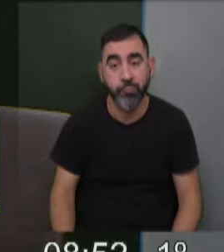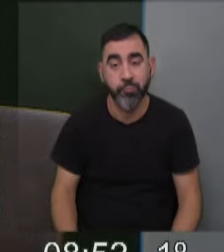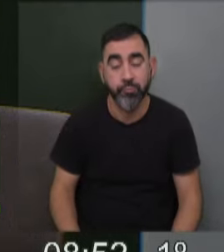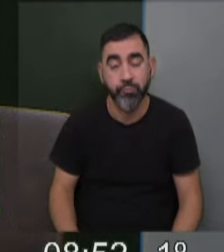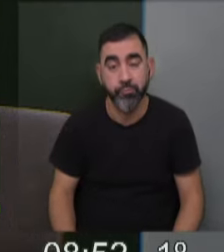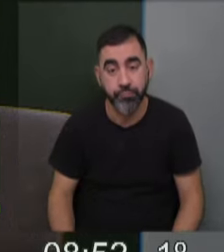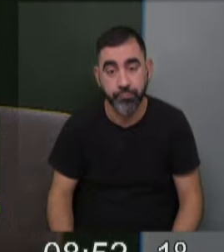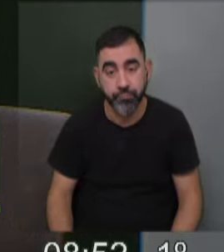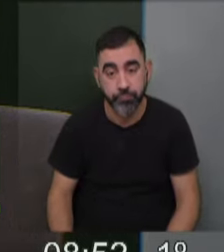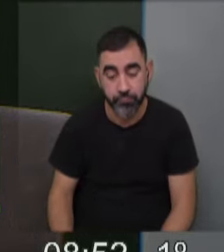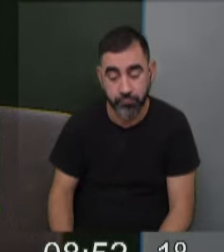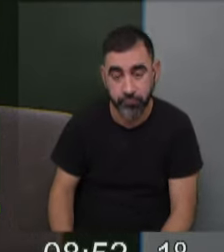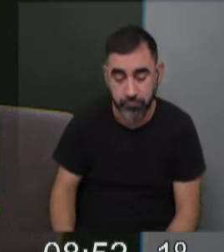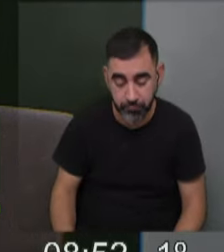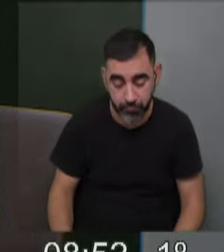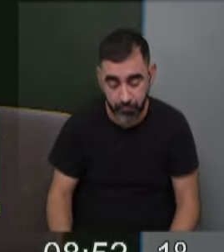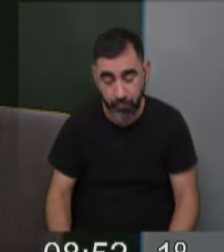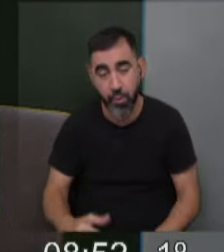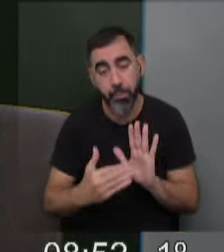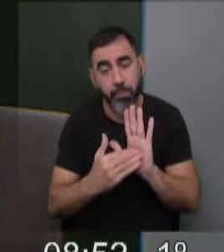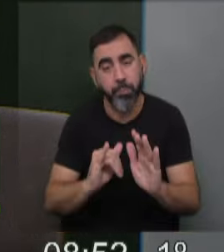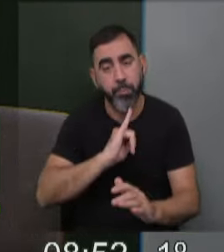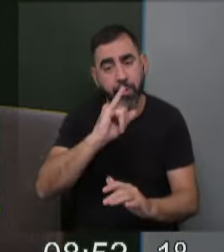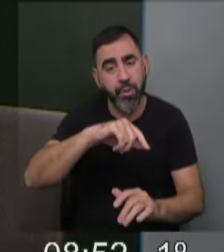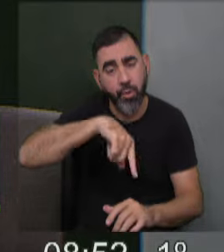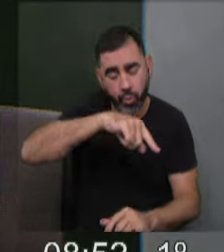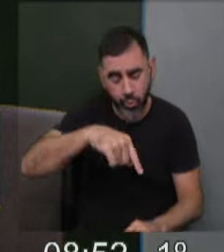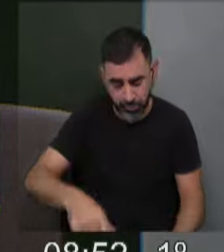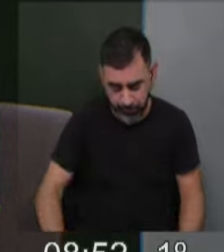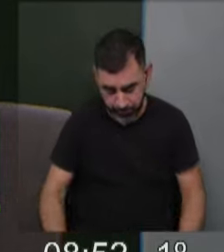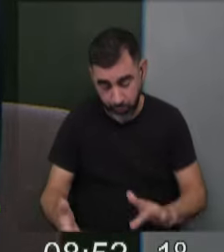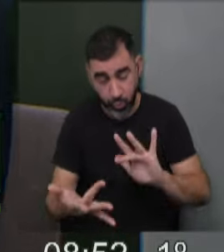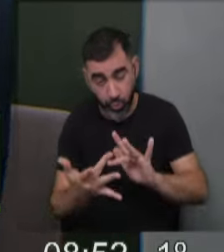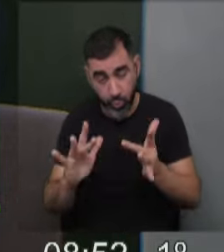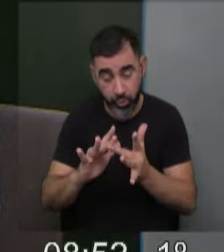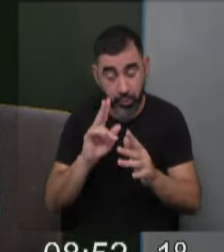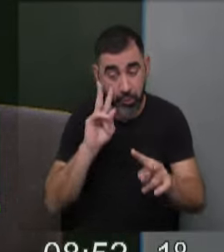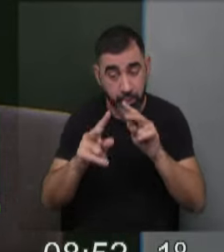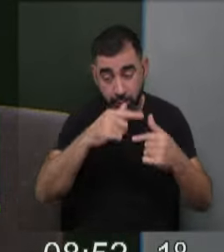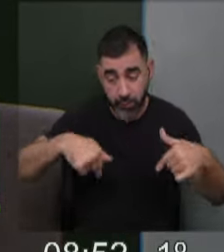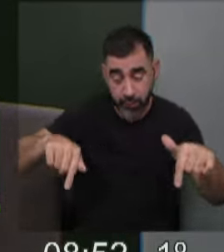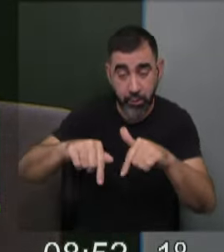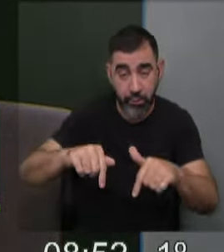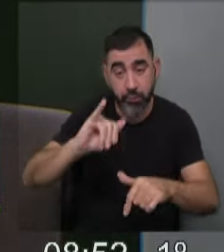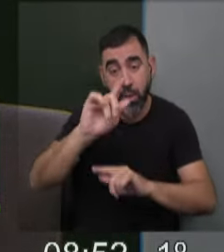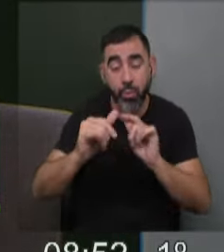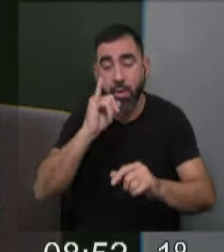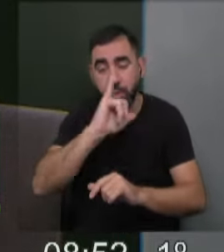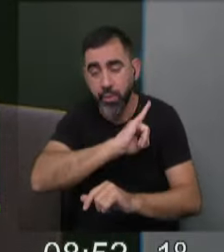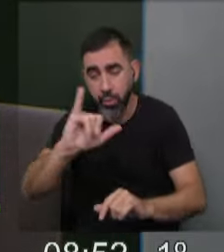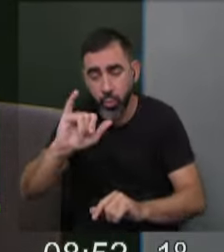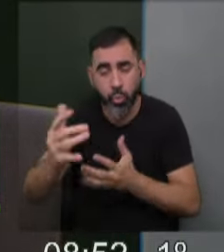puede, cuándo van a presentar el próximo informe y dónde se puede comunicar con el observatorio ante alguna